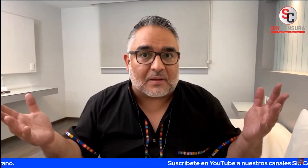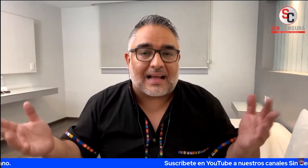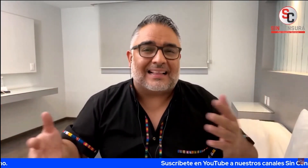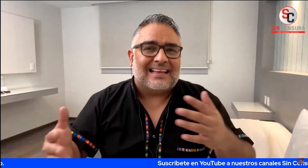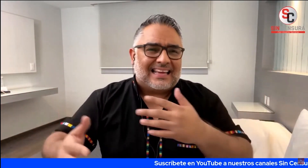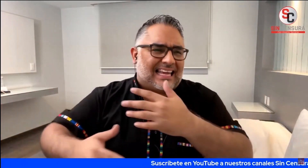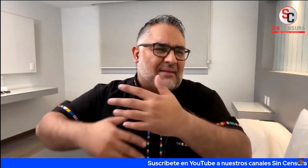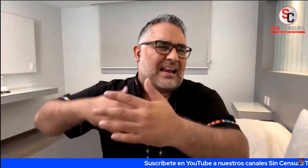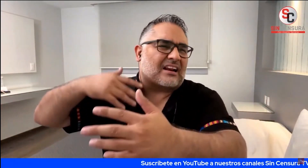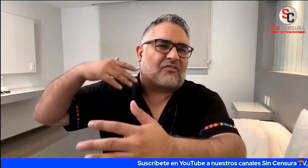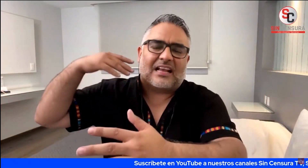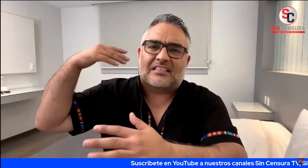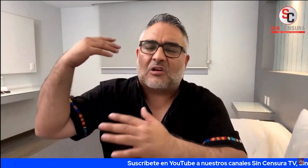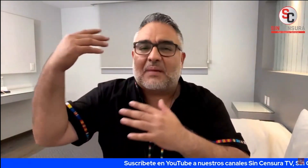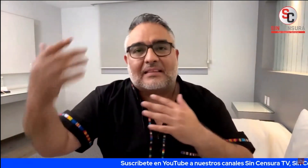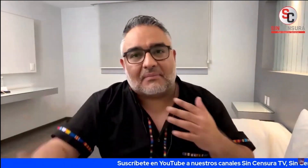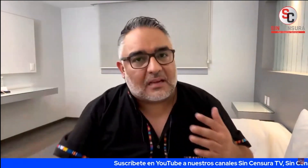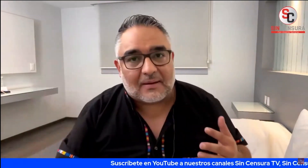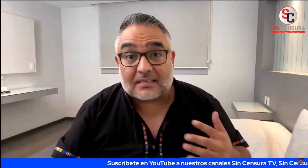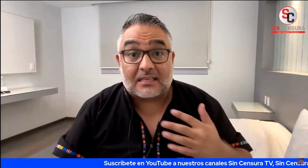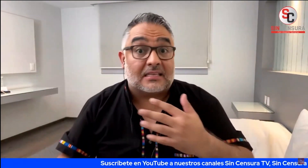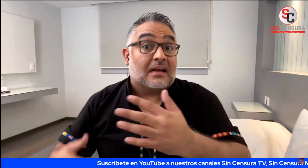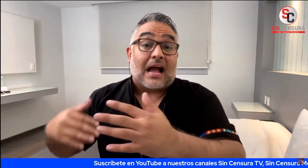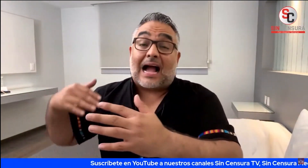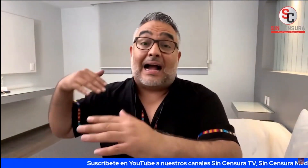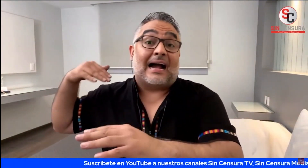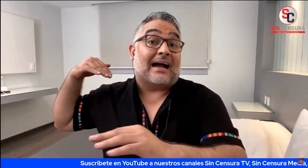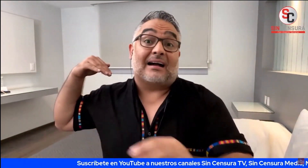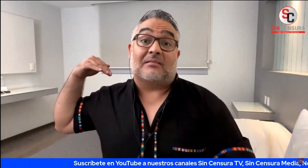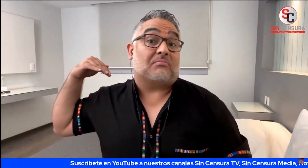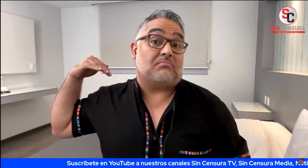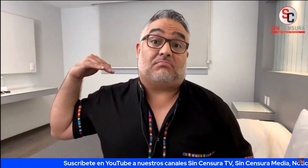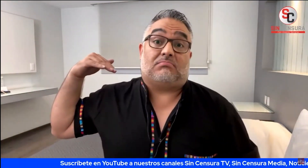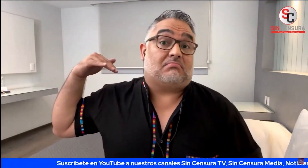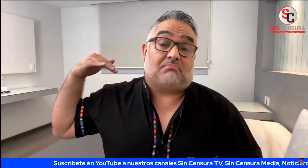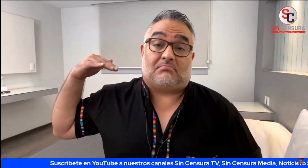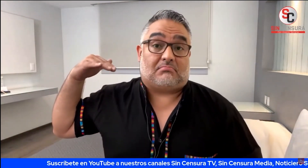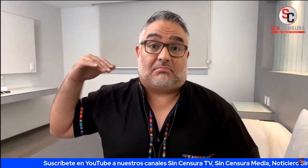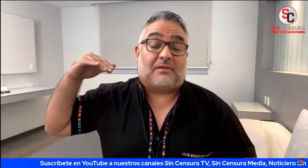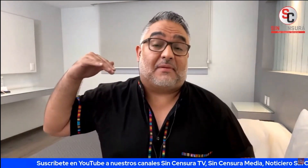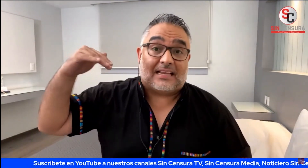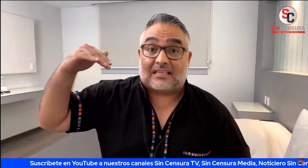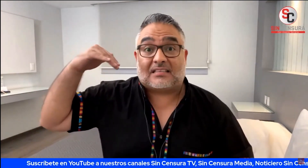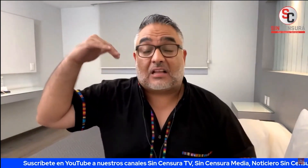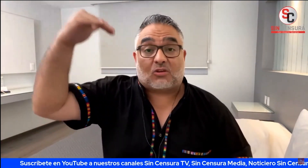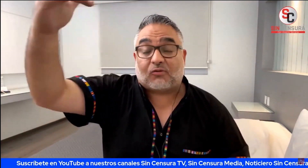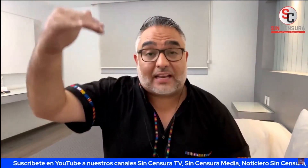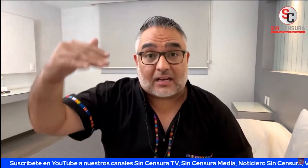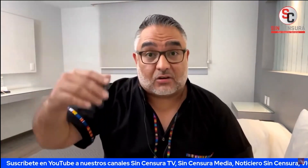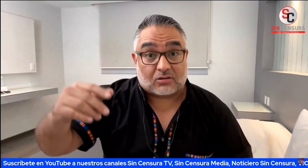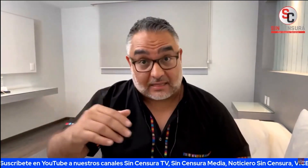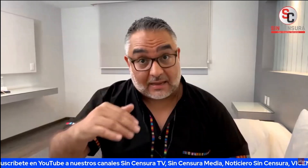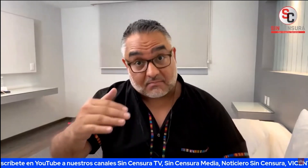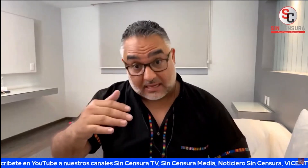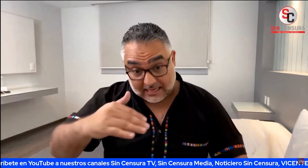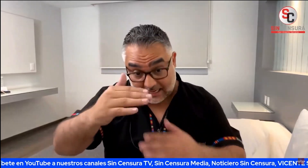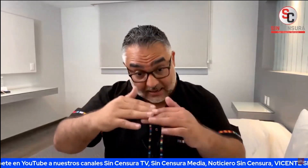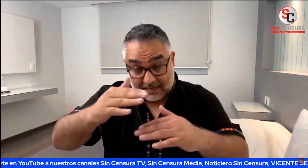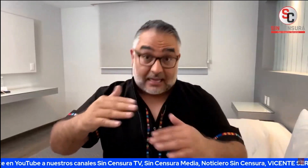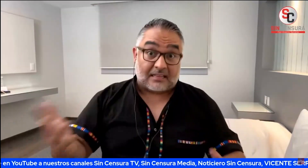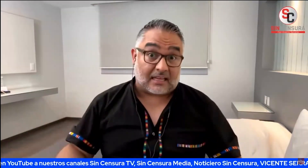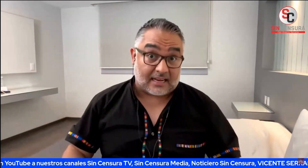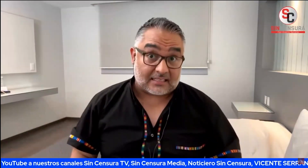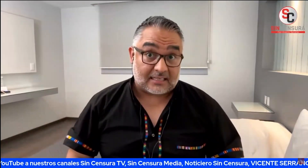mi propiedad y que me la refinanciaron 20,000 veces a niveles estratosféricos